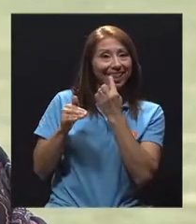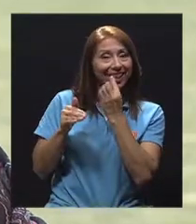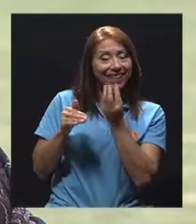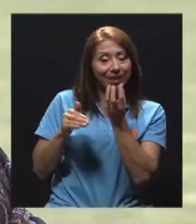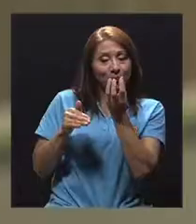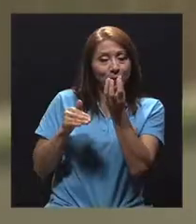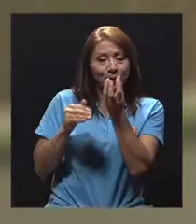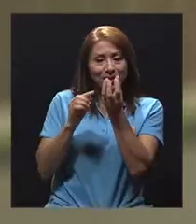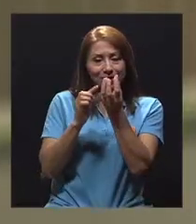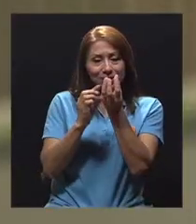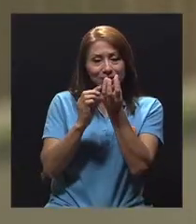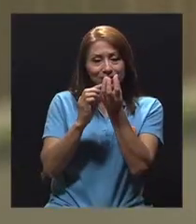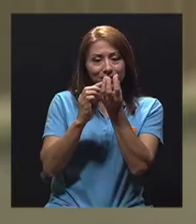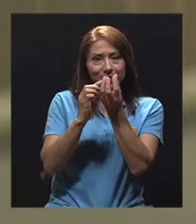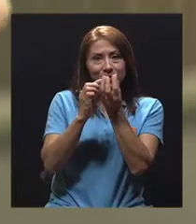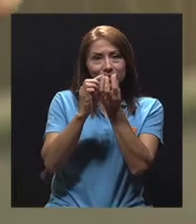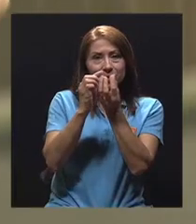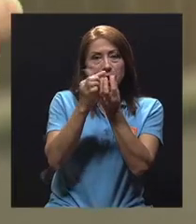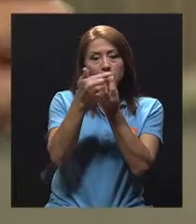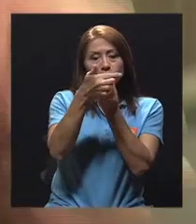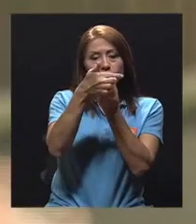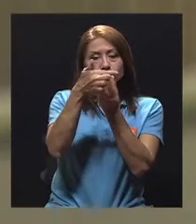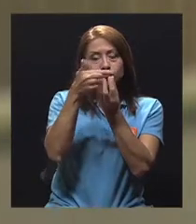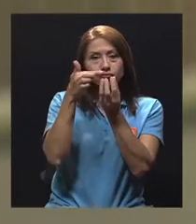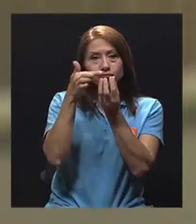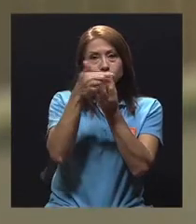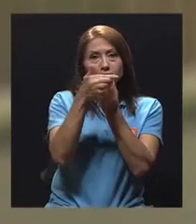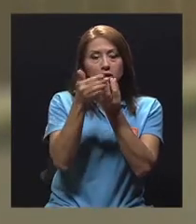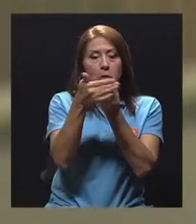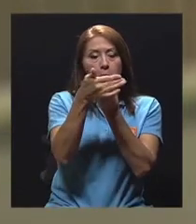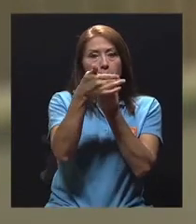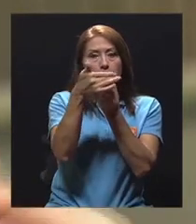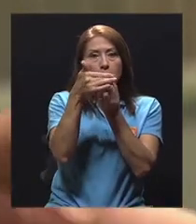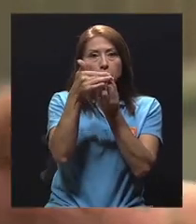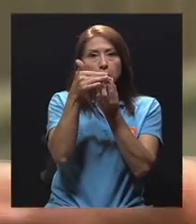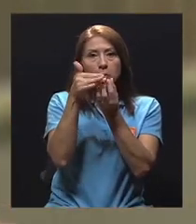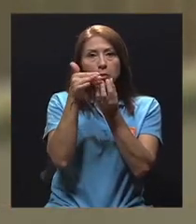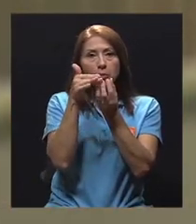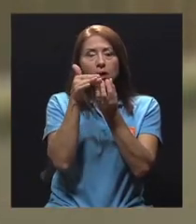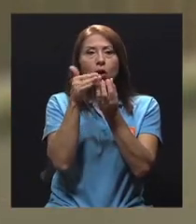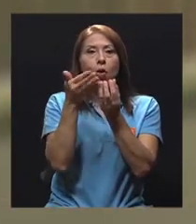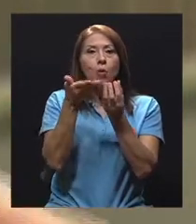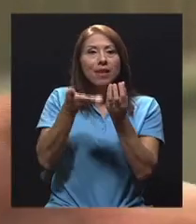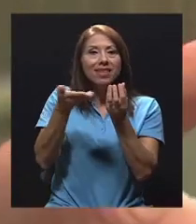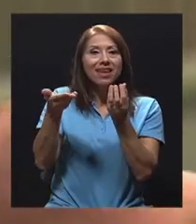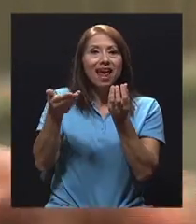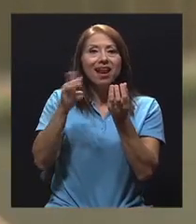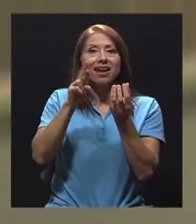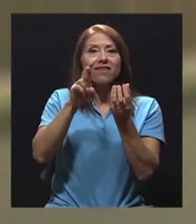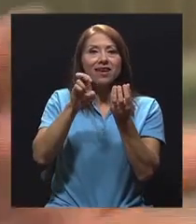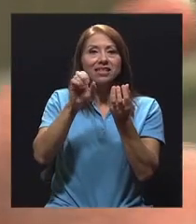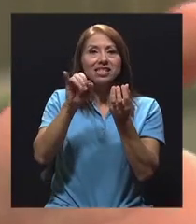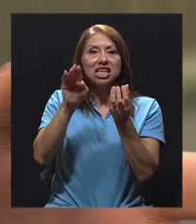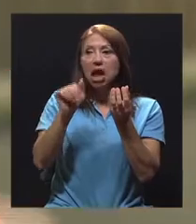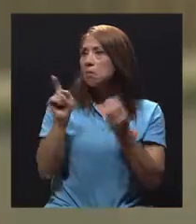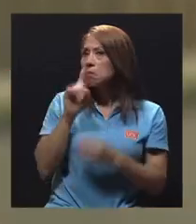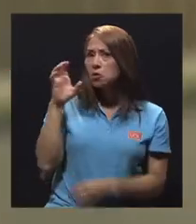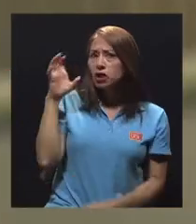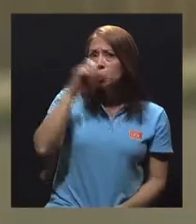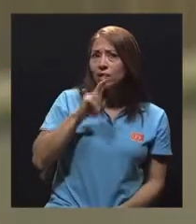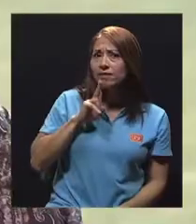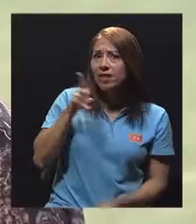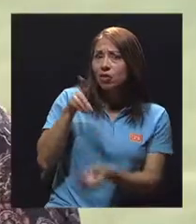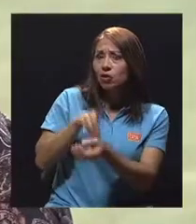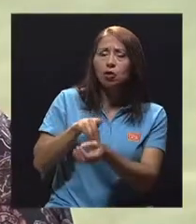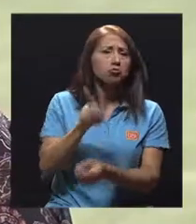descubre la parte de la raíz. Entonces esto lo rellenamos con un material resinoso plástico de larga duración que el paciente... Que ni se nota,